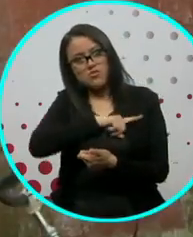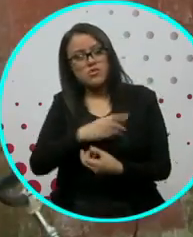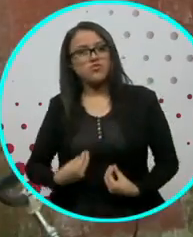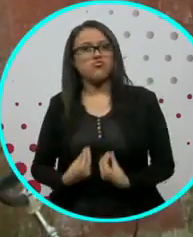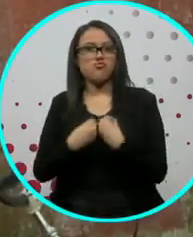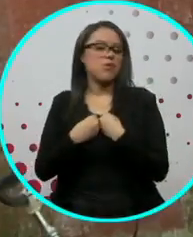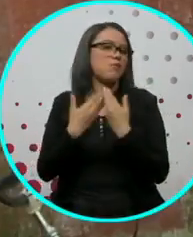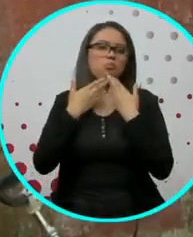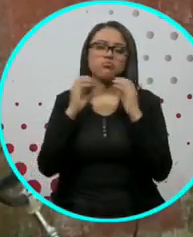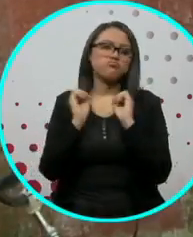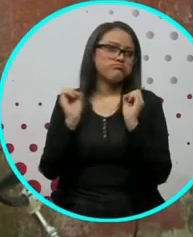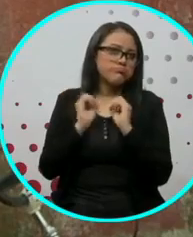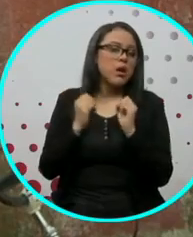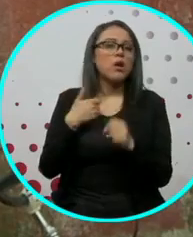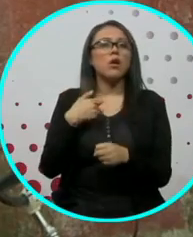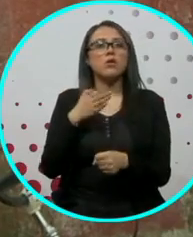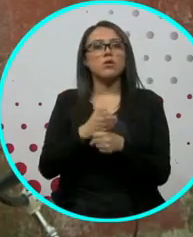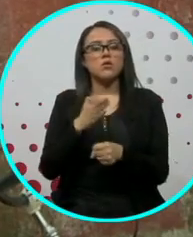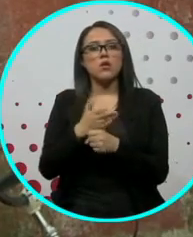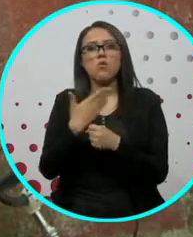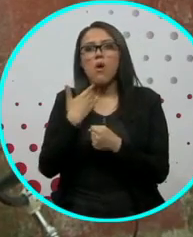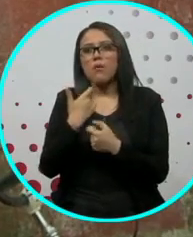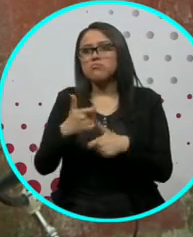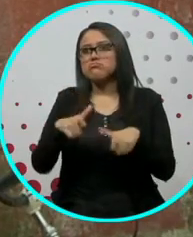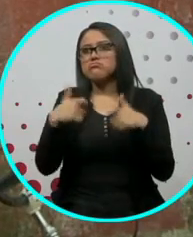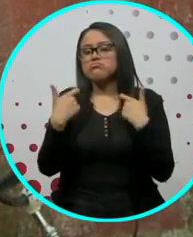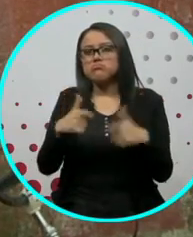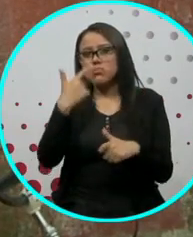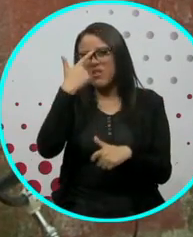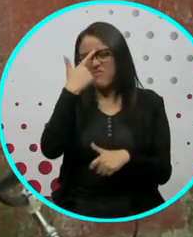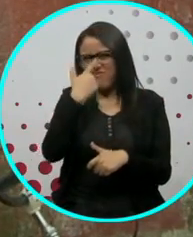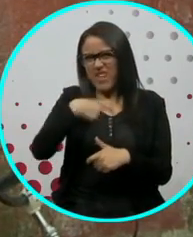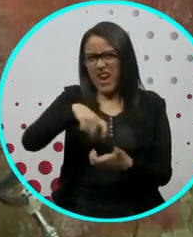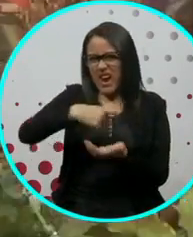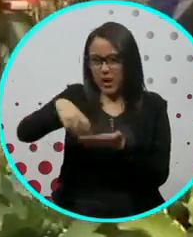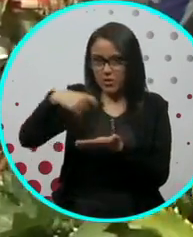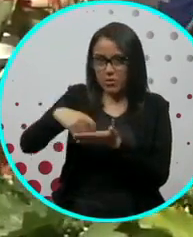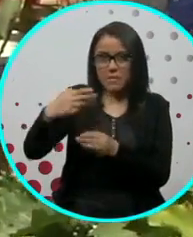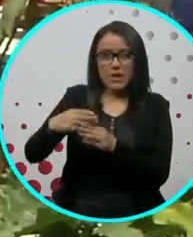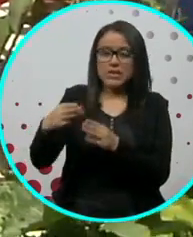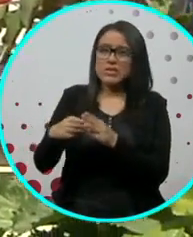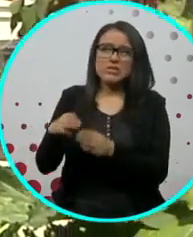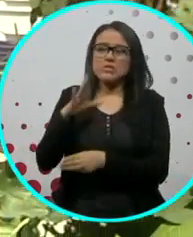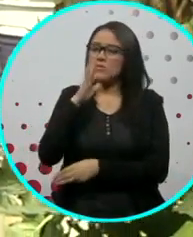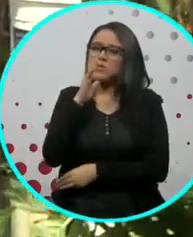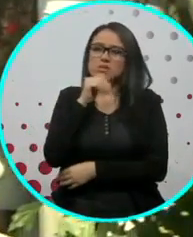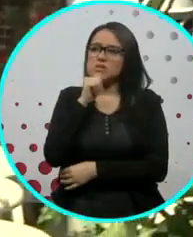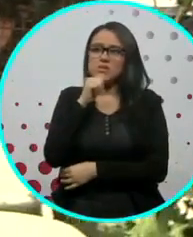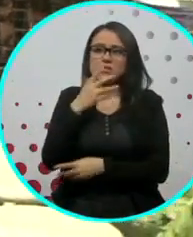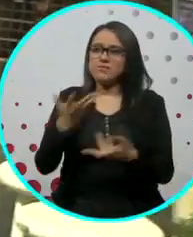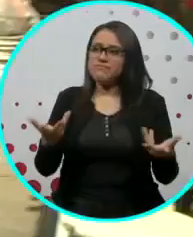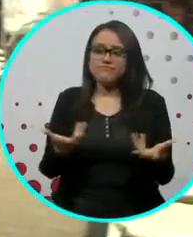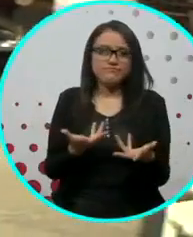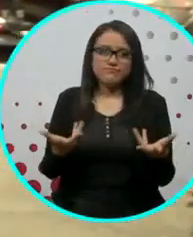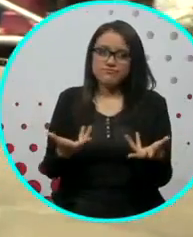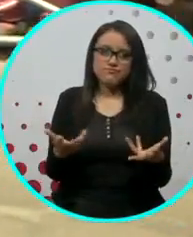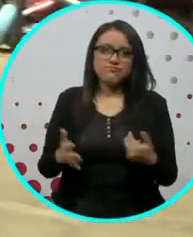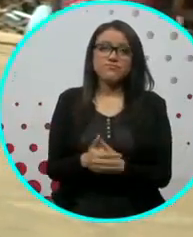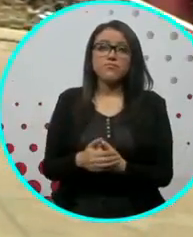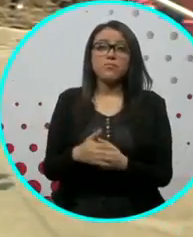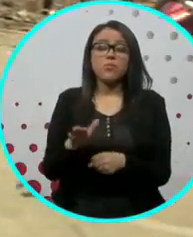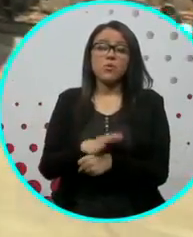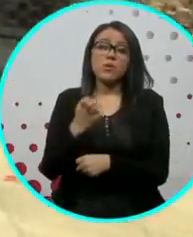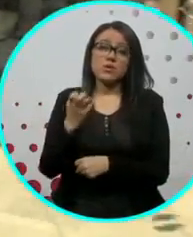no cuento, señorita, con los recursos para el material que solicitan para mi cirugía. Por eso